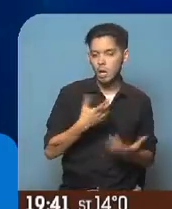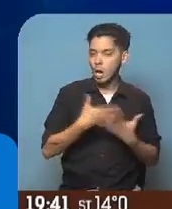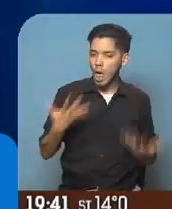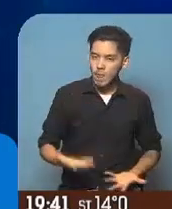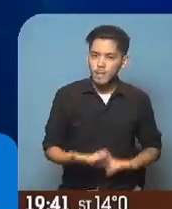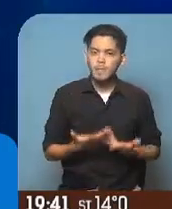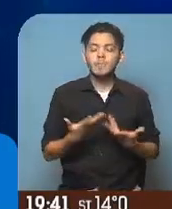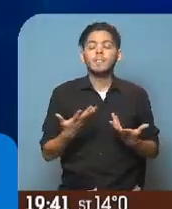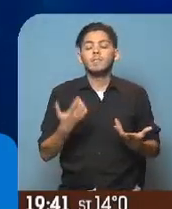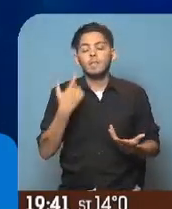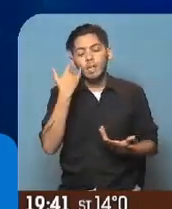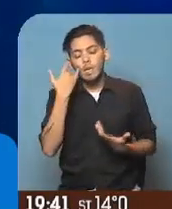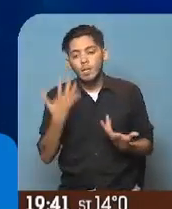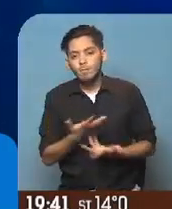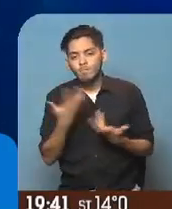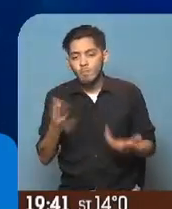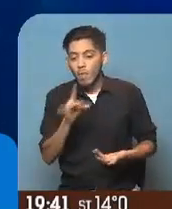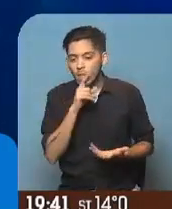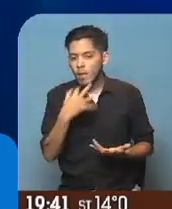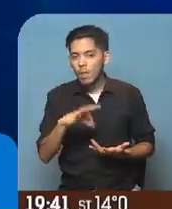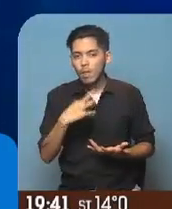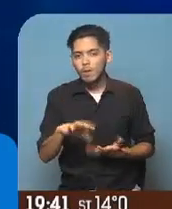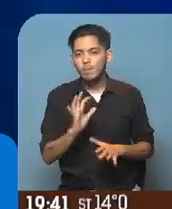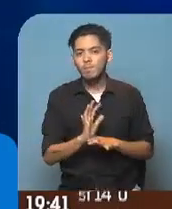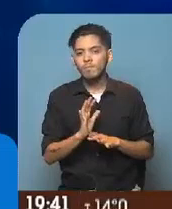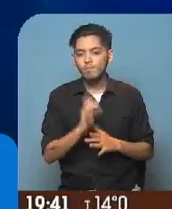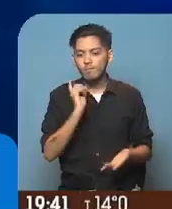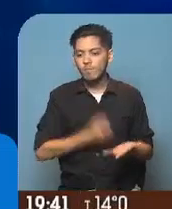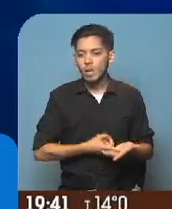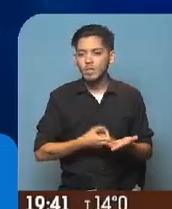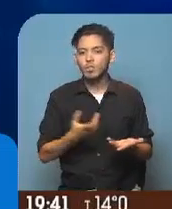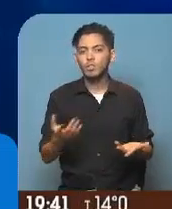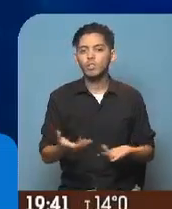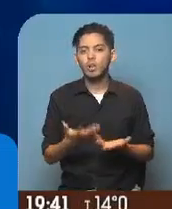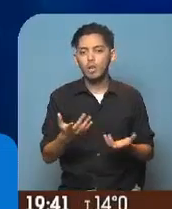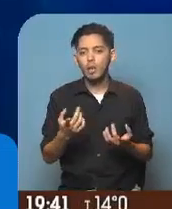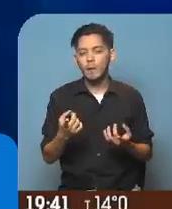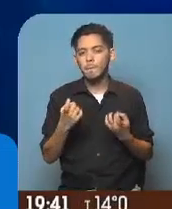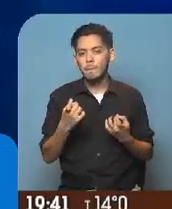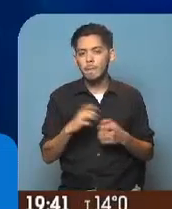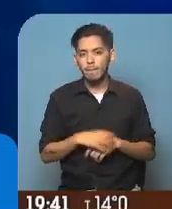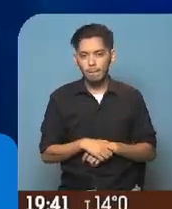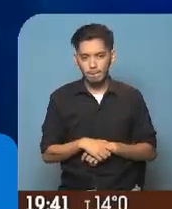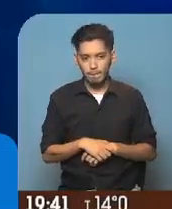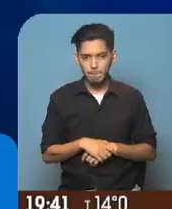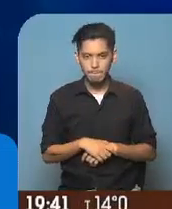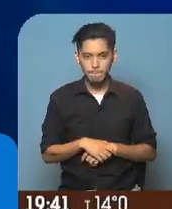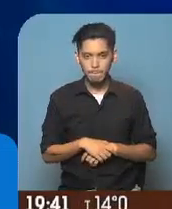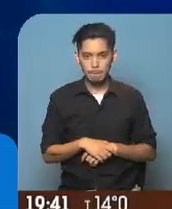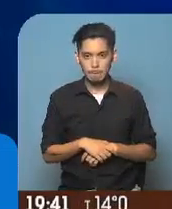ahí es donde el técnico tiene que tomar las decisiones que correspondan este